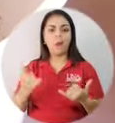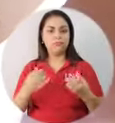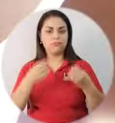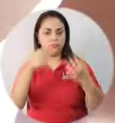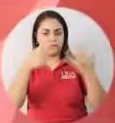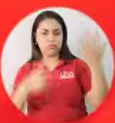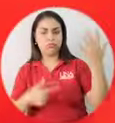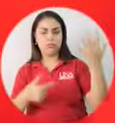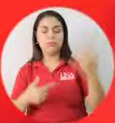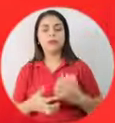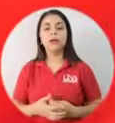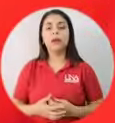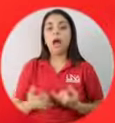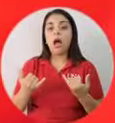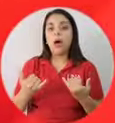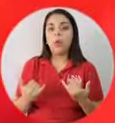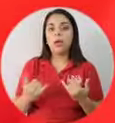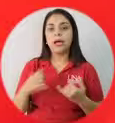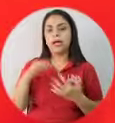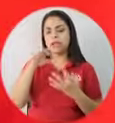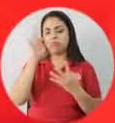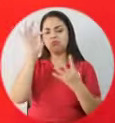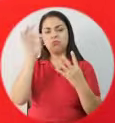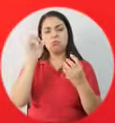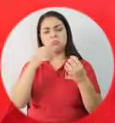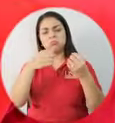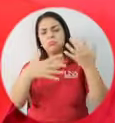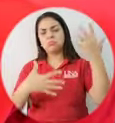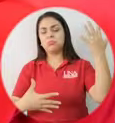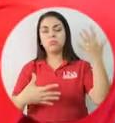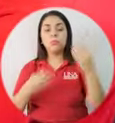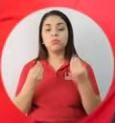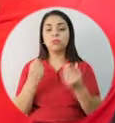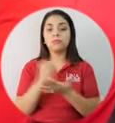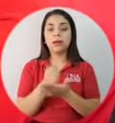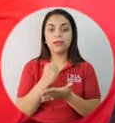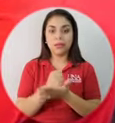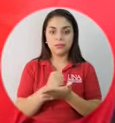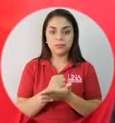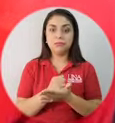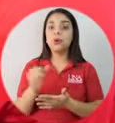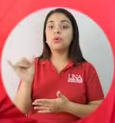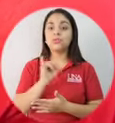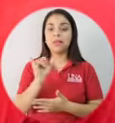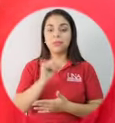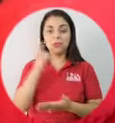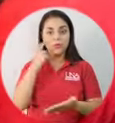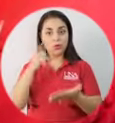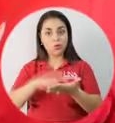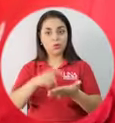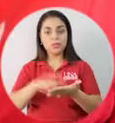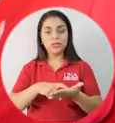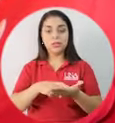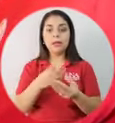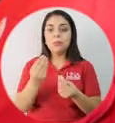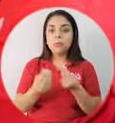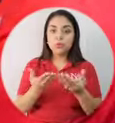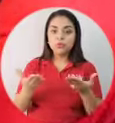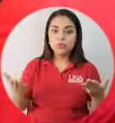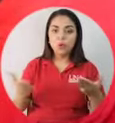decisión de qué consumir y qué no, sino que hoy en día encontramos esta diversidad de marcas, pero de fondo es un reconocimiento a